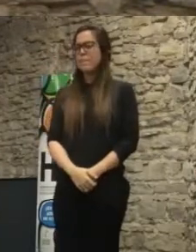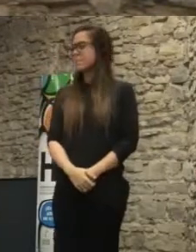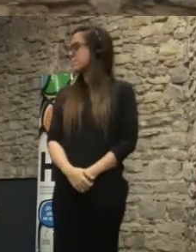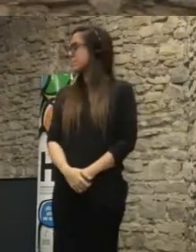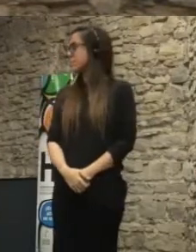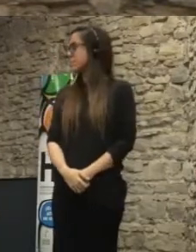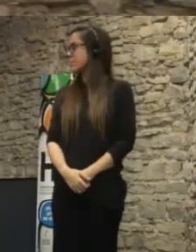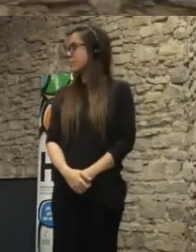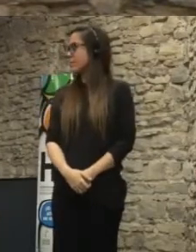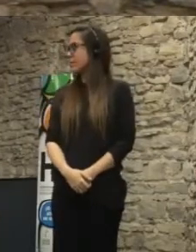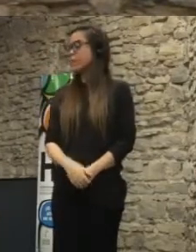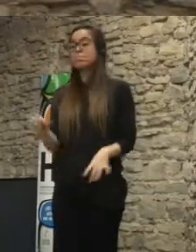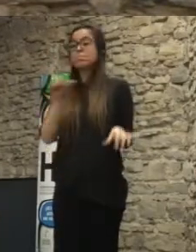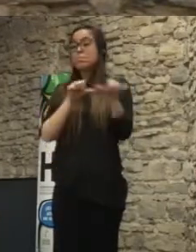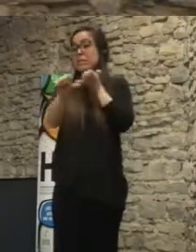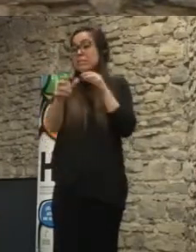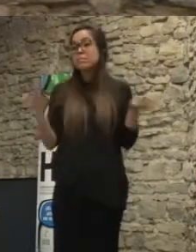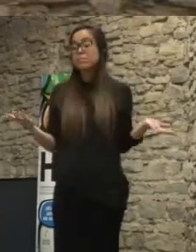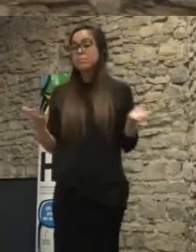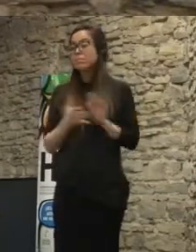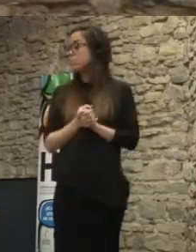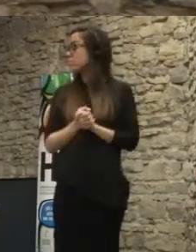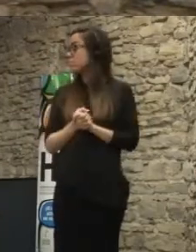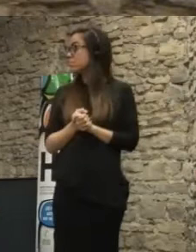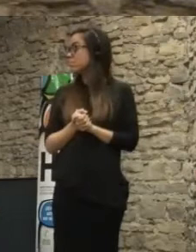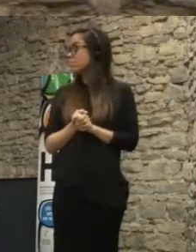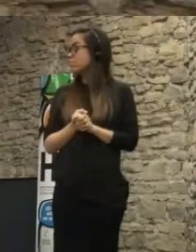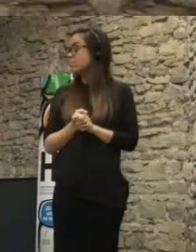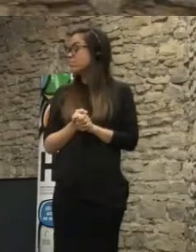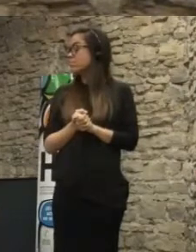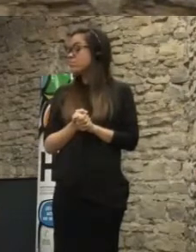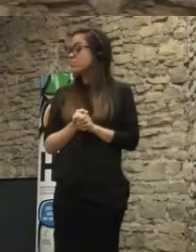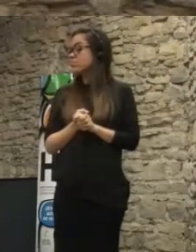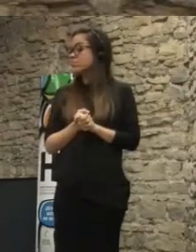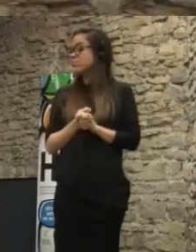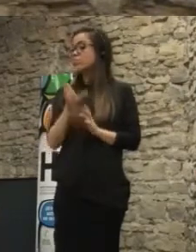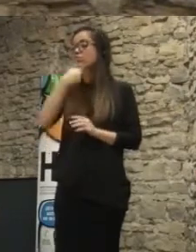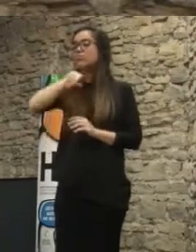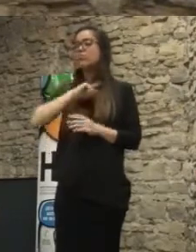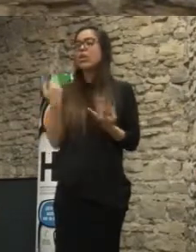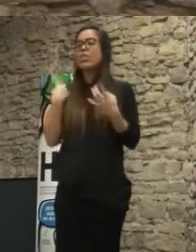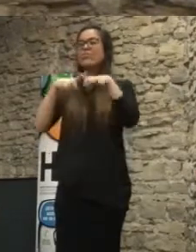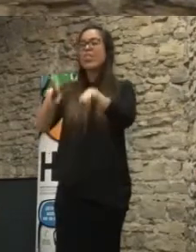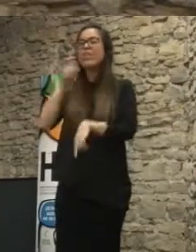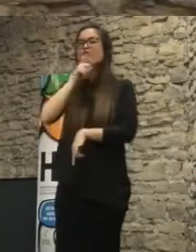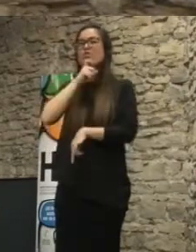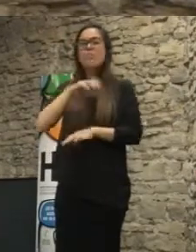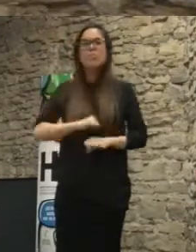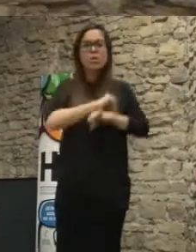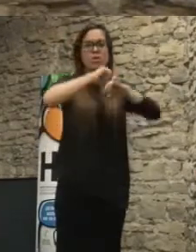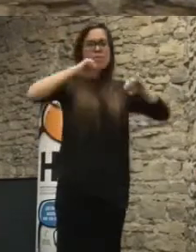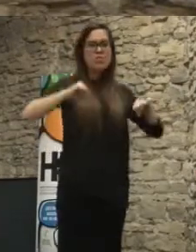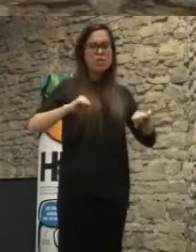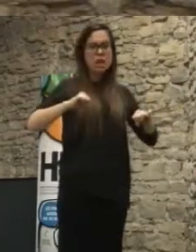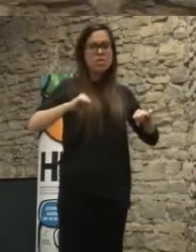A partir de aquí, claro, ¿cómo diferenciamos a la hora de fortalecernos? Y con esta idea acabo, ¿no?